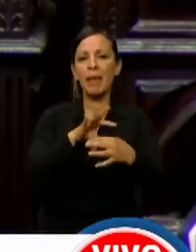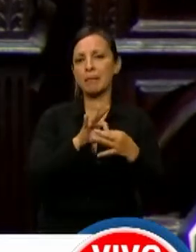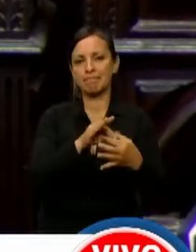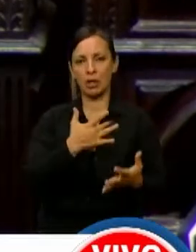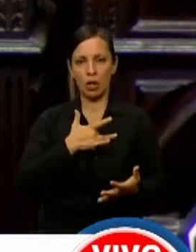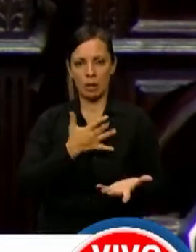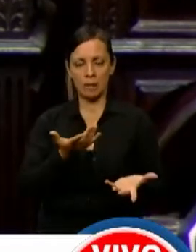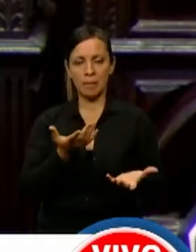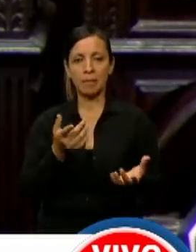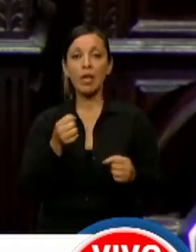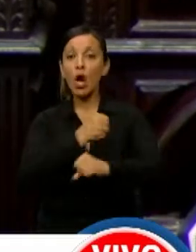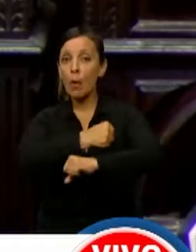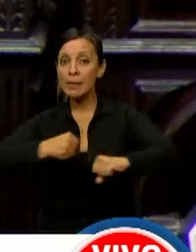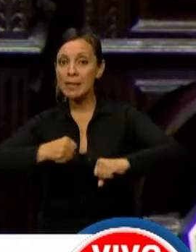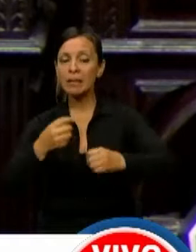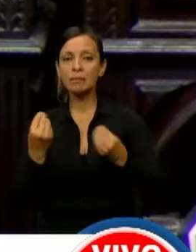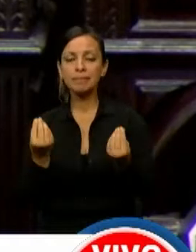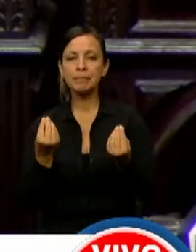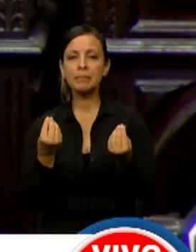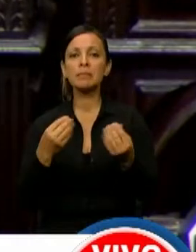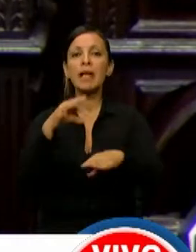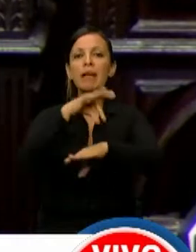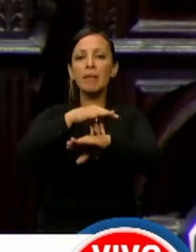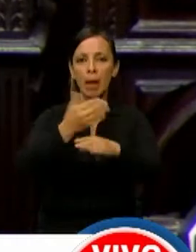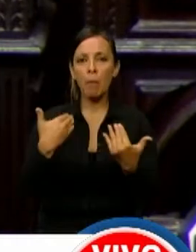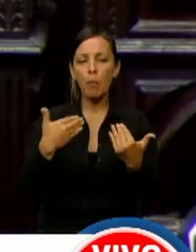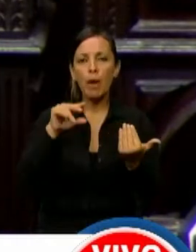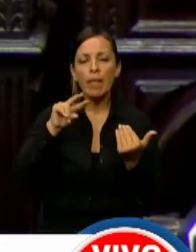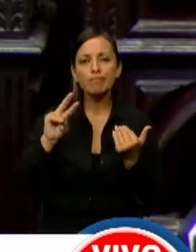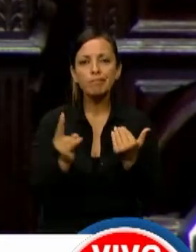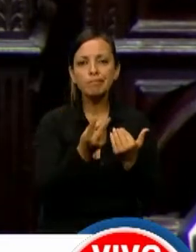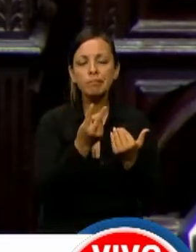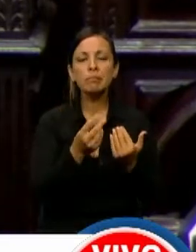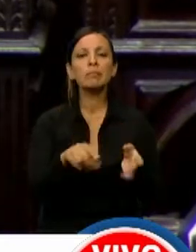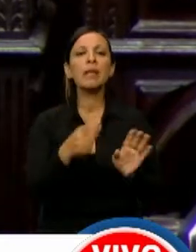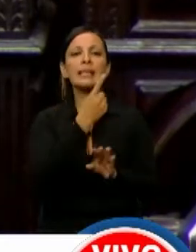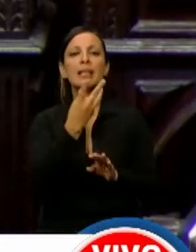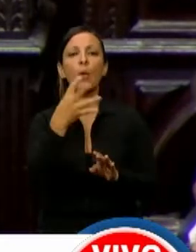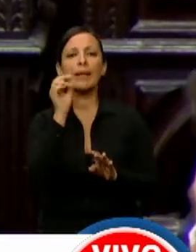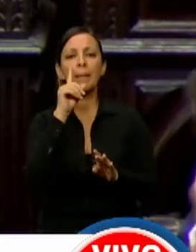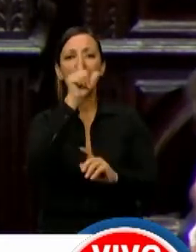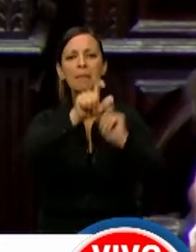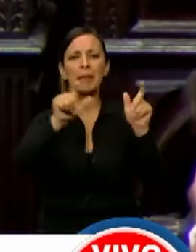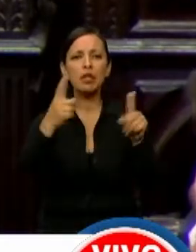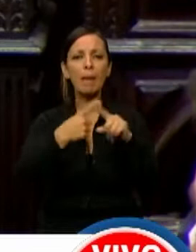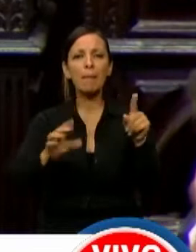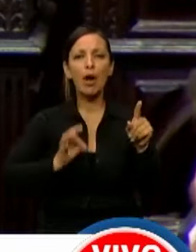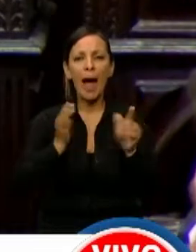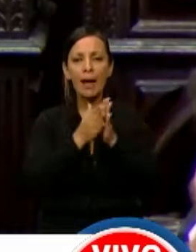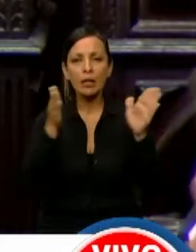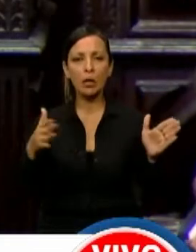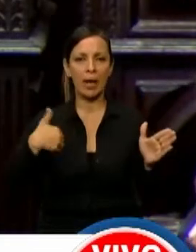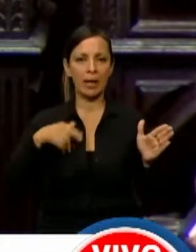coronarias, la obesidad, enfermedades que llevan a la muerte a más de 140.000 personas cada año en